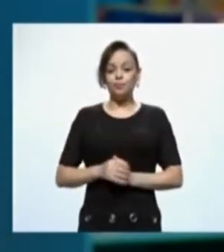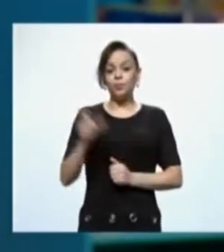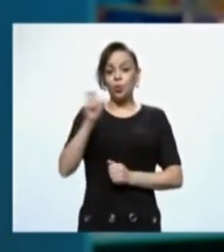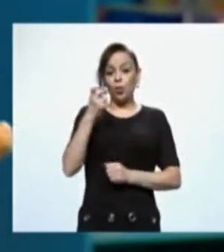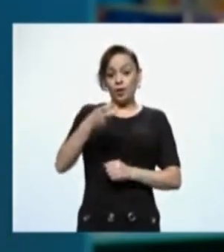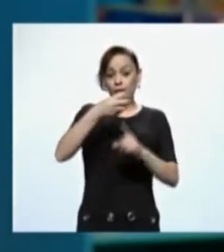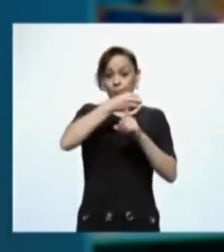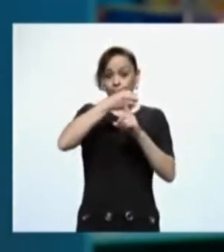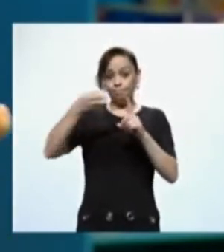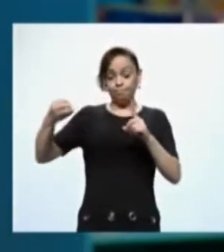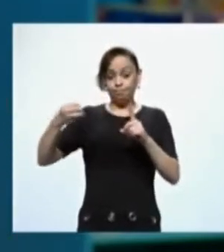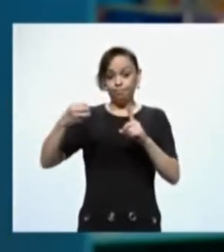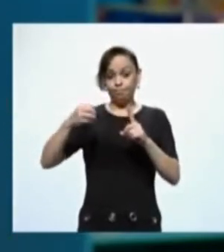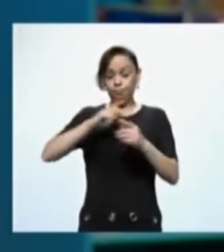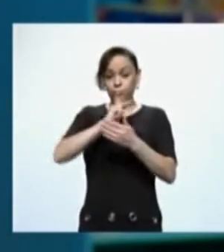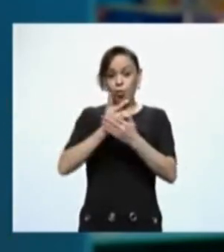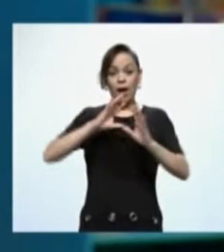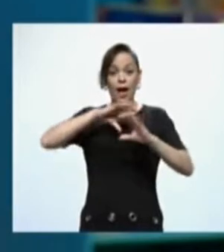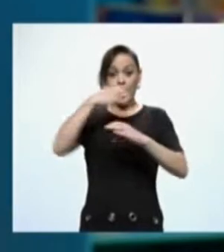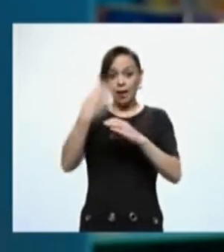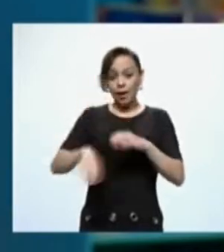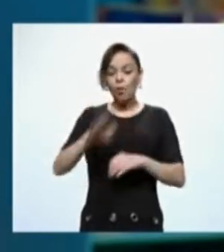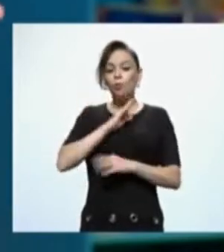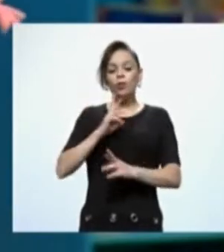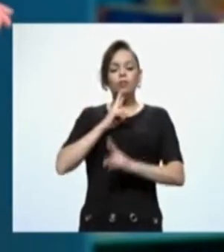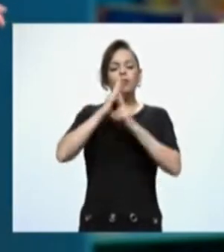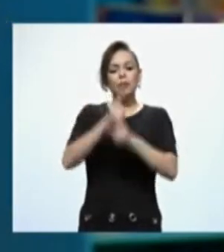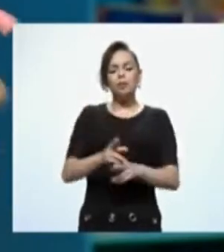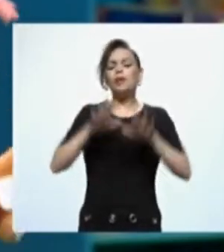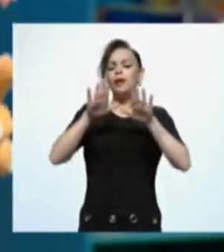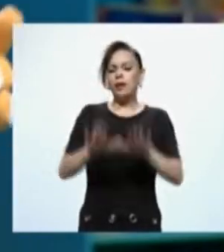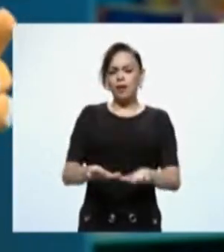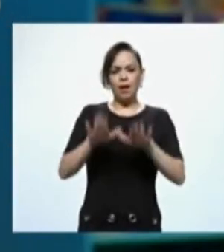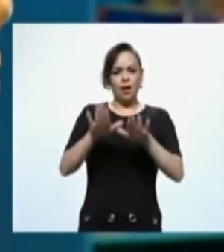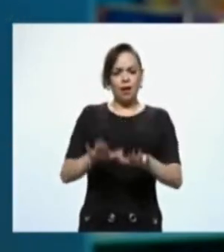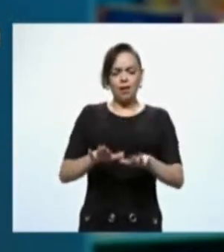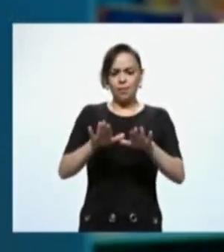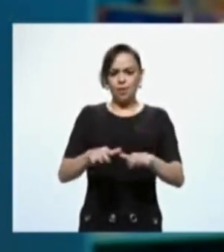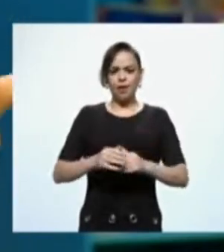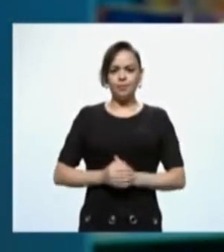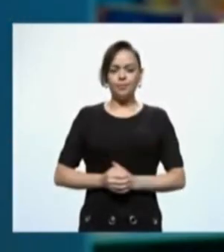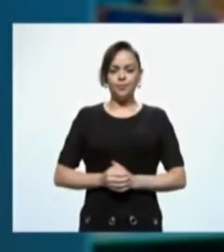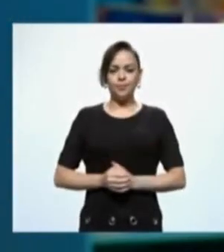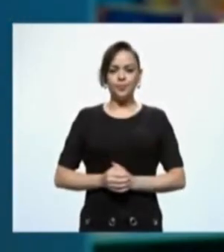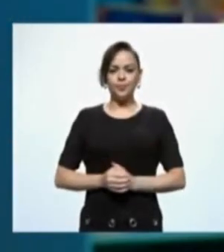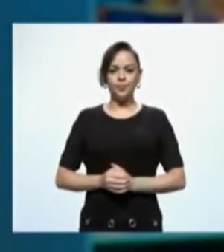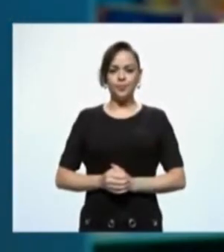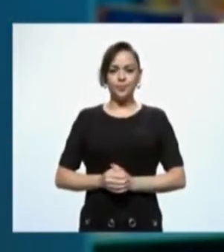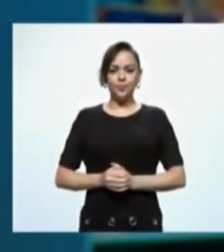programa puedas responderlas y hacerlas a tu ritmo.